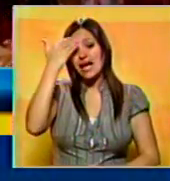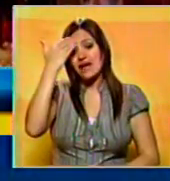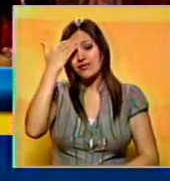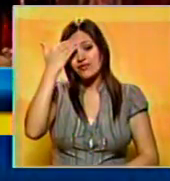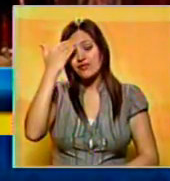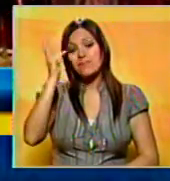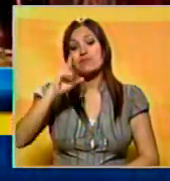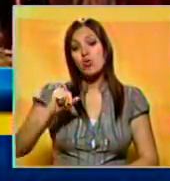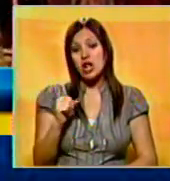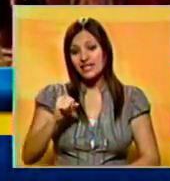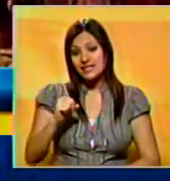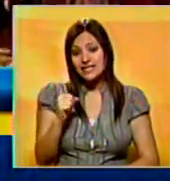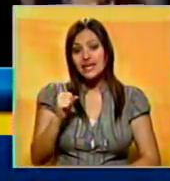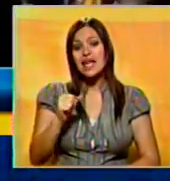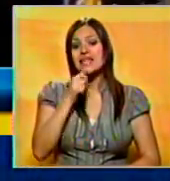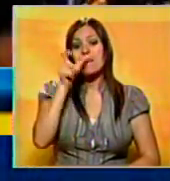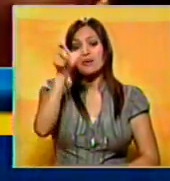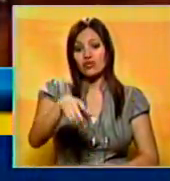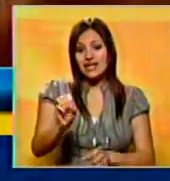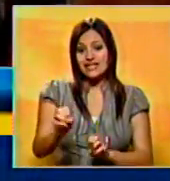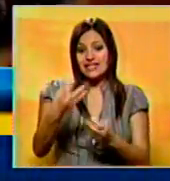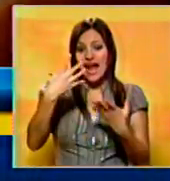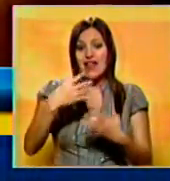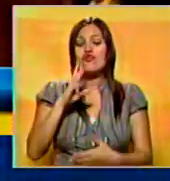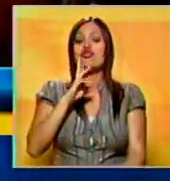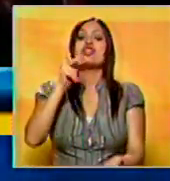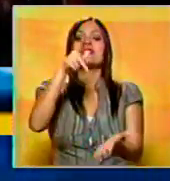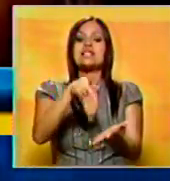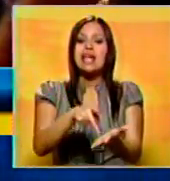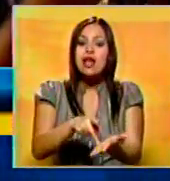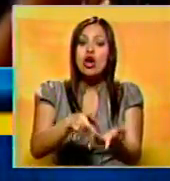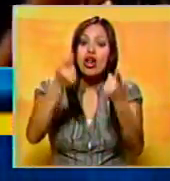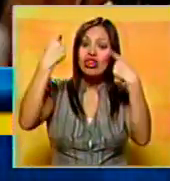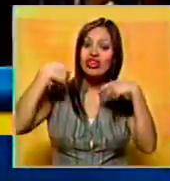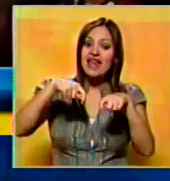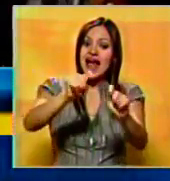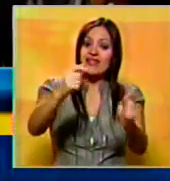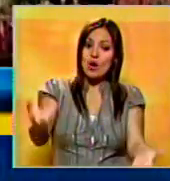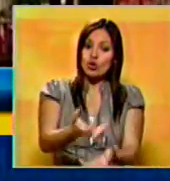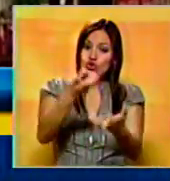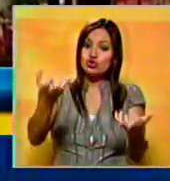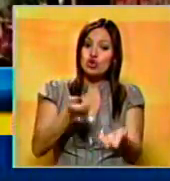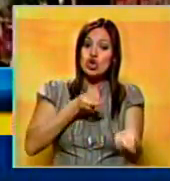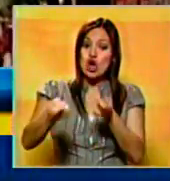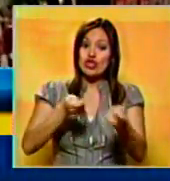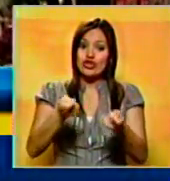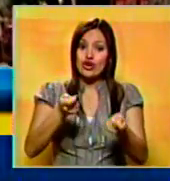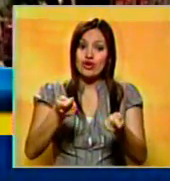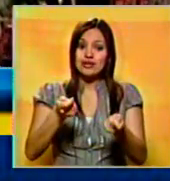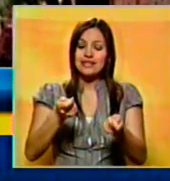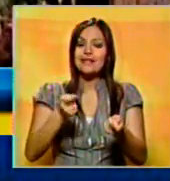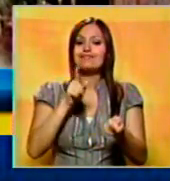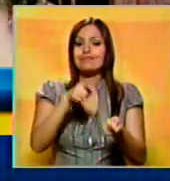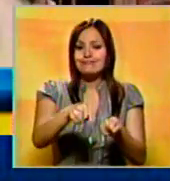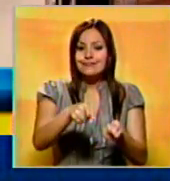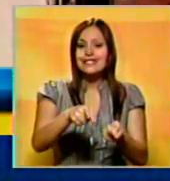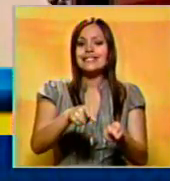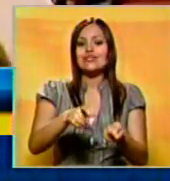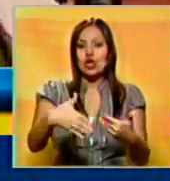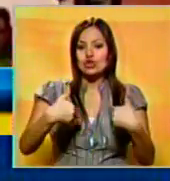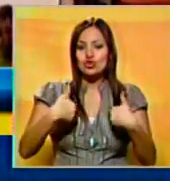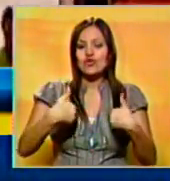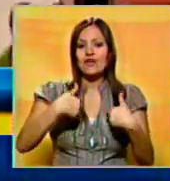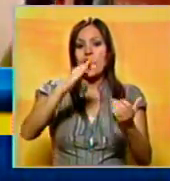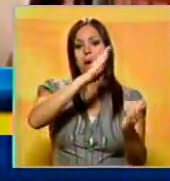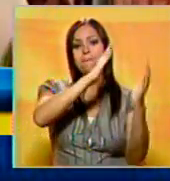son policías y rescatistas que llegaron al lugar para intentar apagar el incendio y terminaron siendo víctimas de un